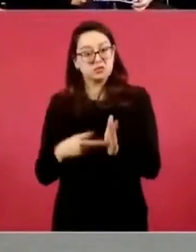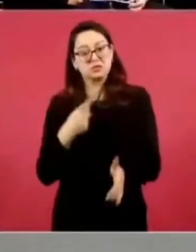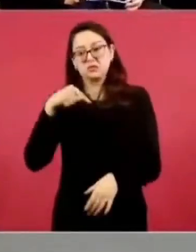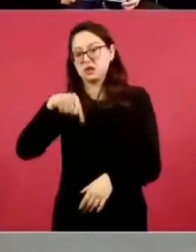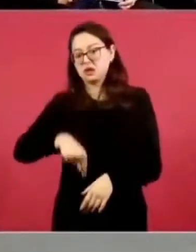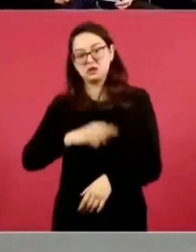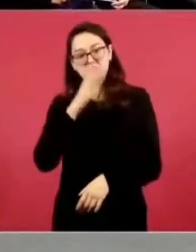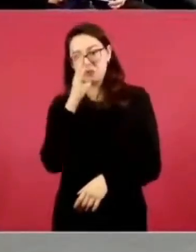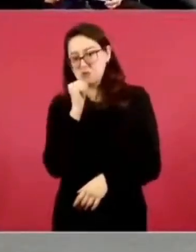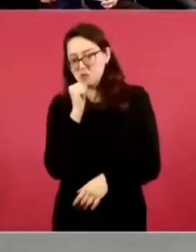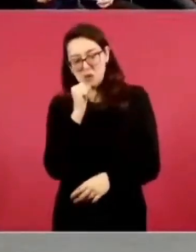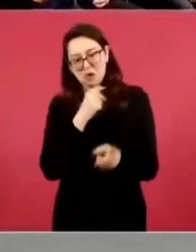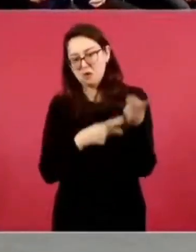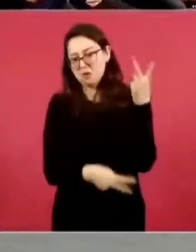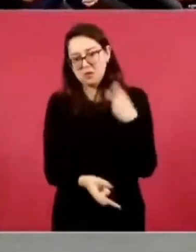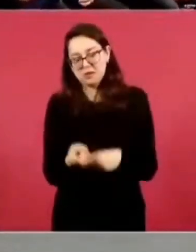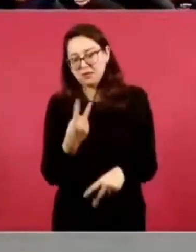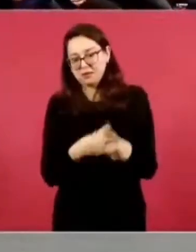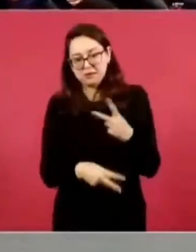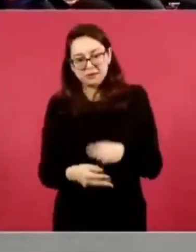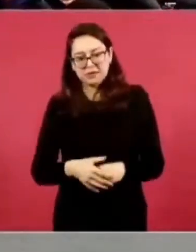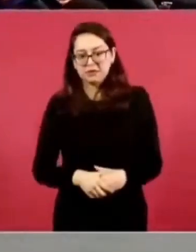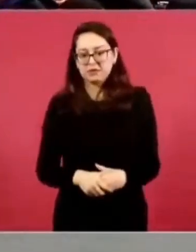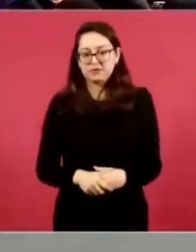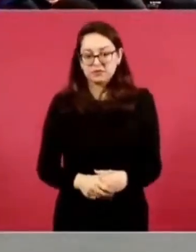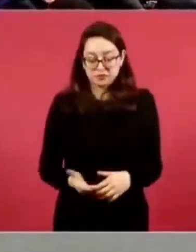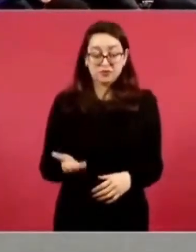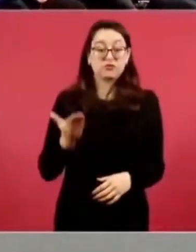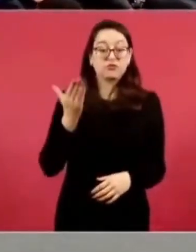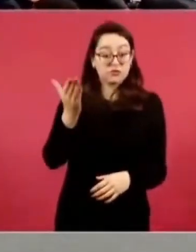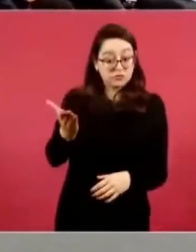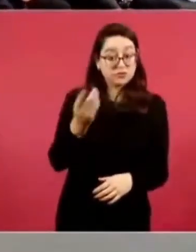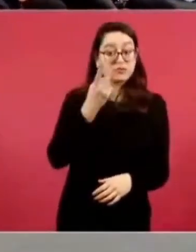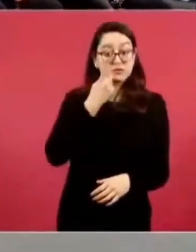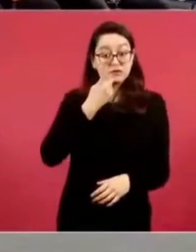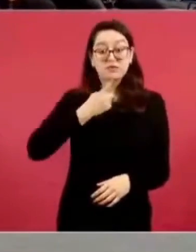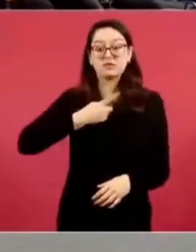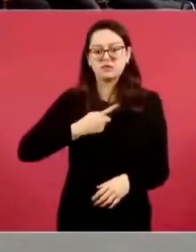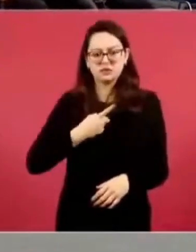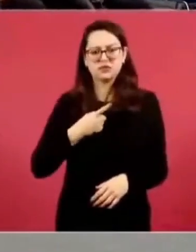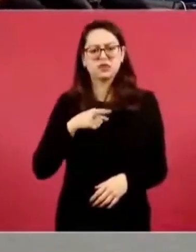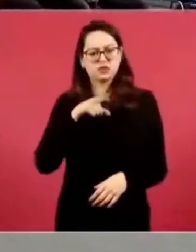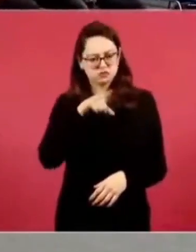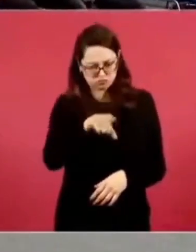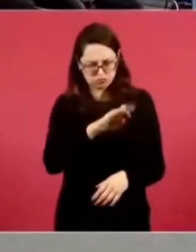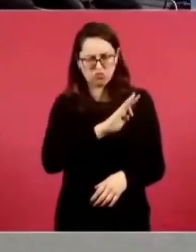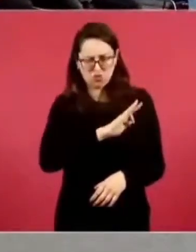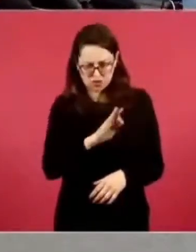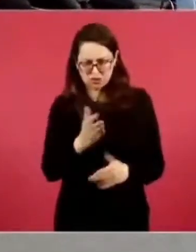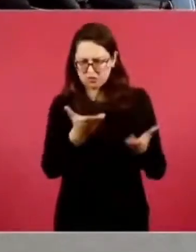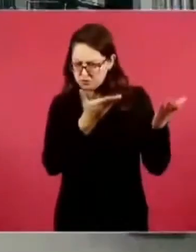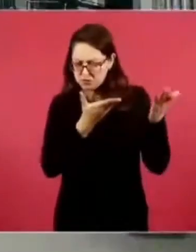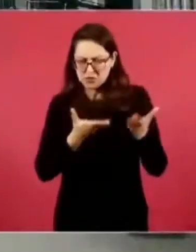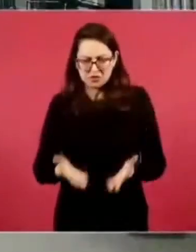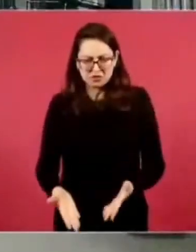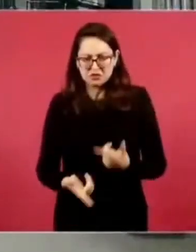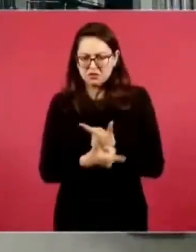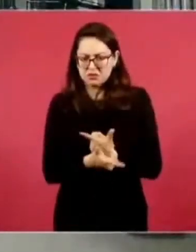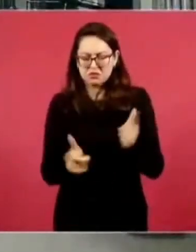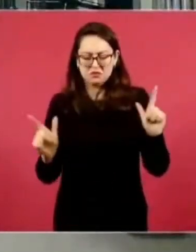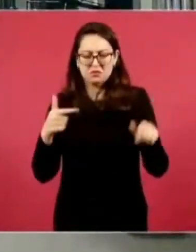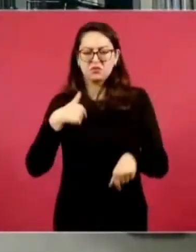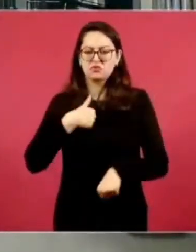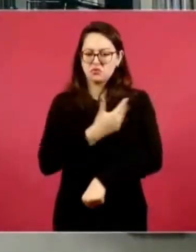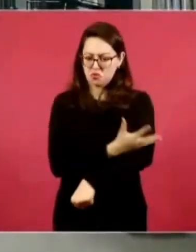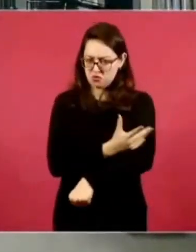en las mañaneras. Una, usted fue muy claro aquí y dijo, no, se te va a regresar. Y también tengo que ser